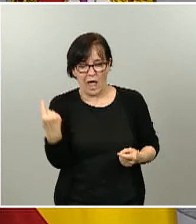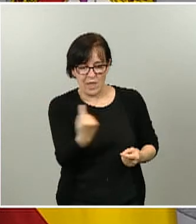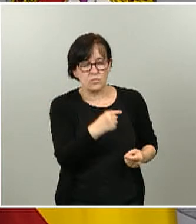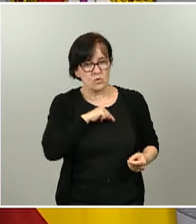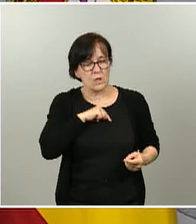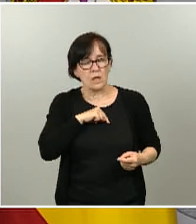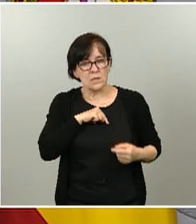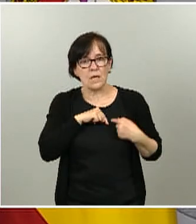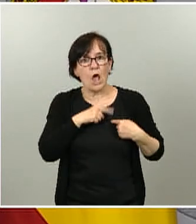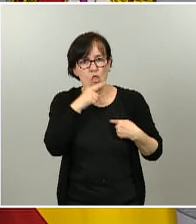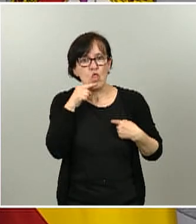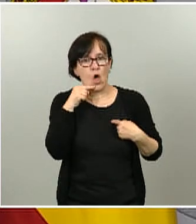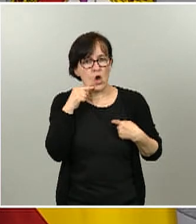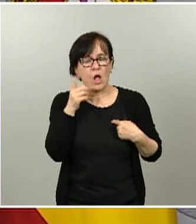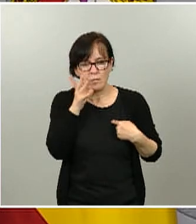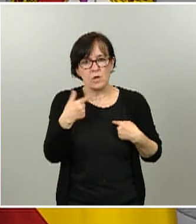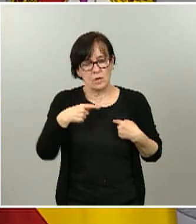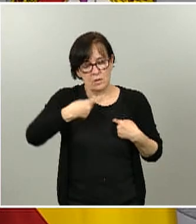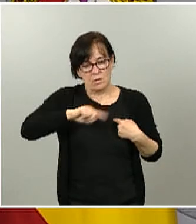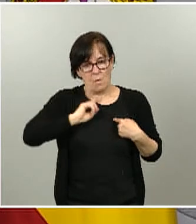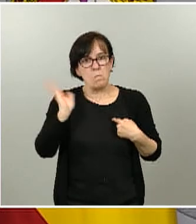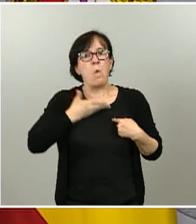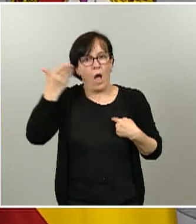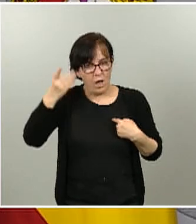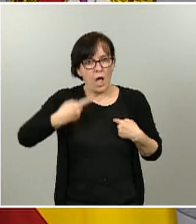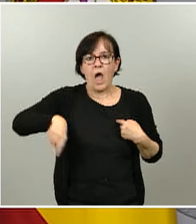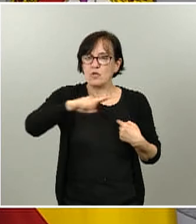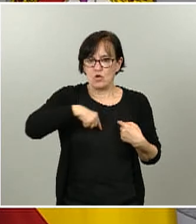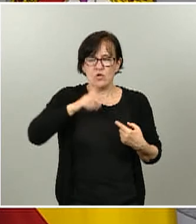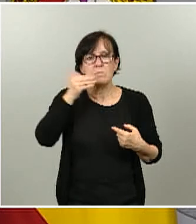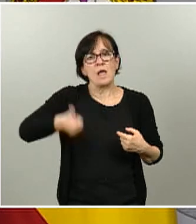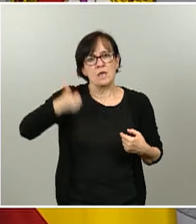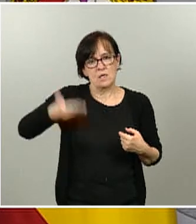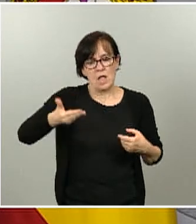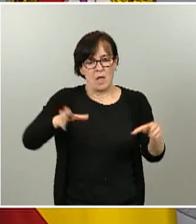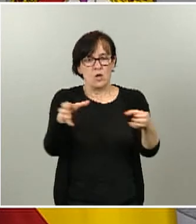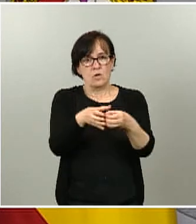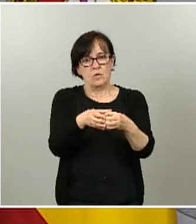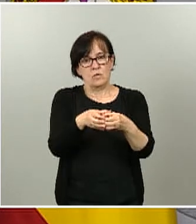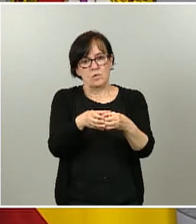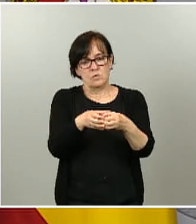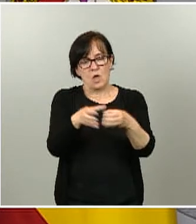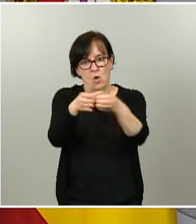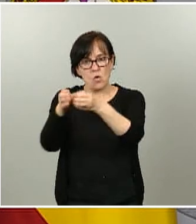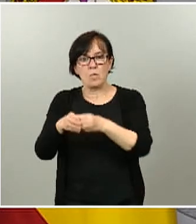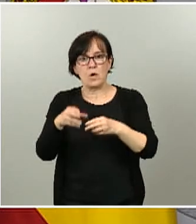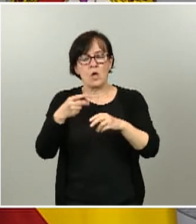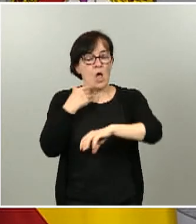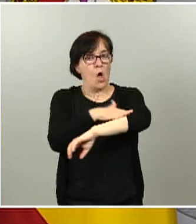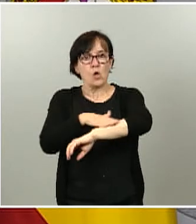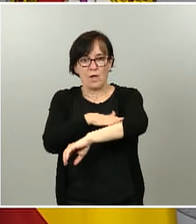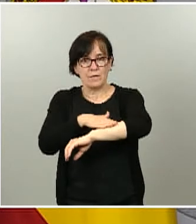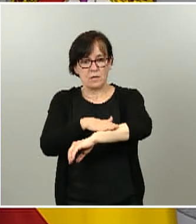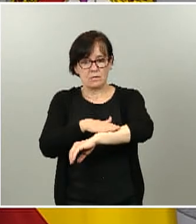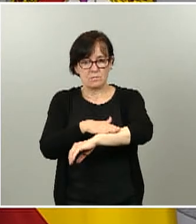sentimos por lo que nos ha ocurrido, siendo tan grave, mucho más a un partido, a un gobierno recién llegado a